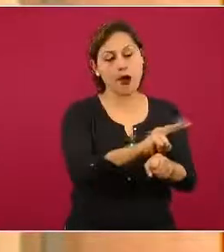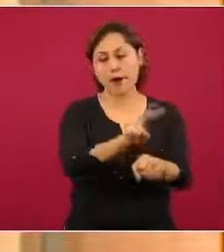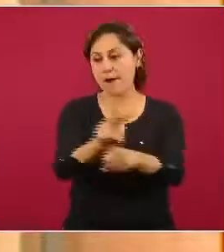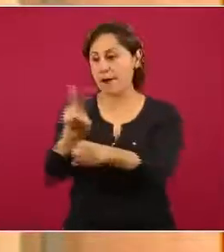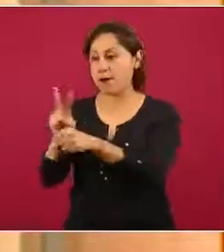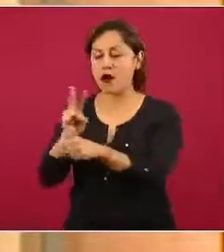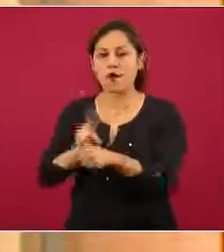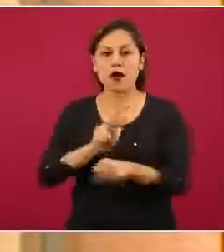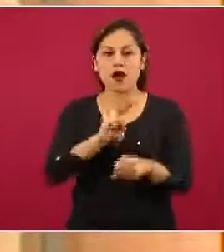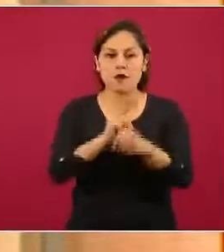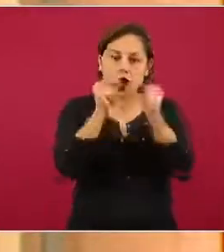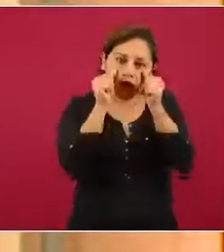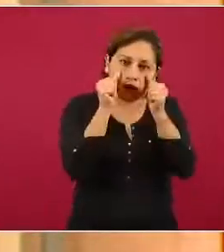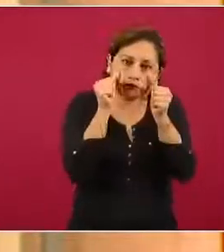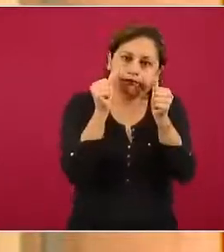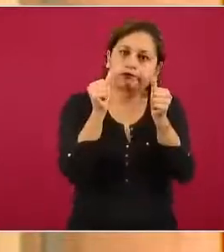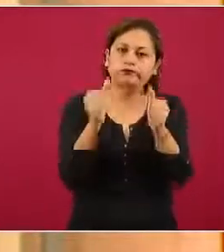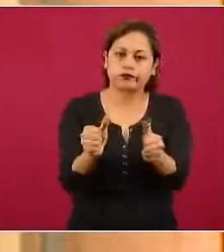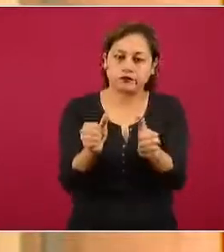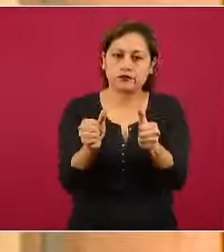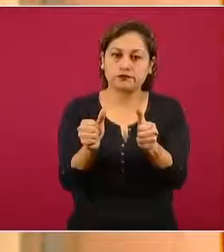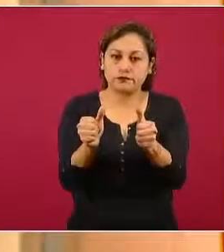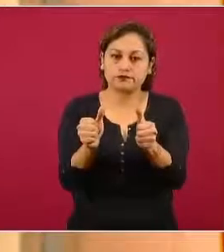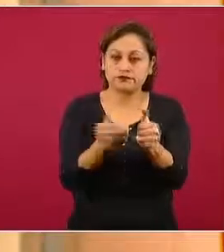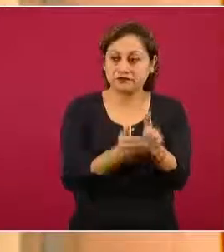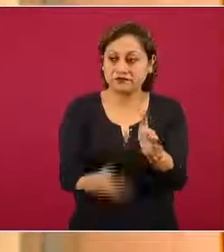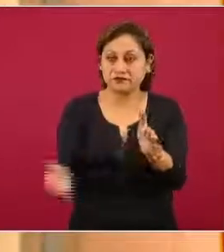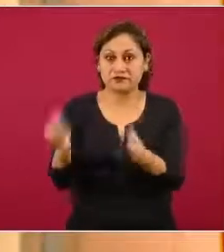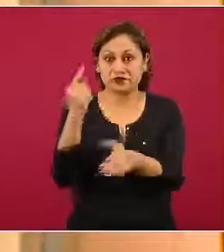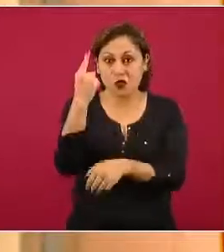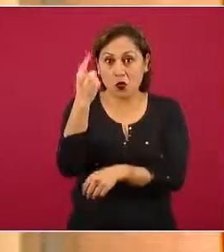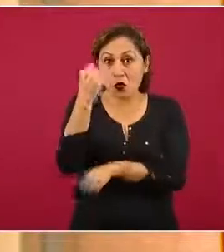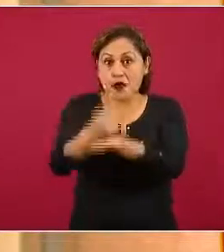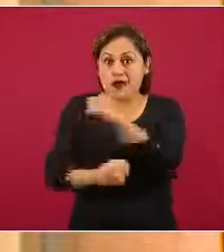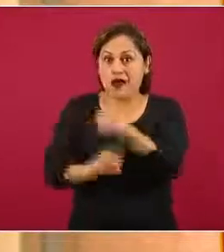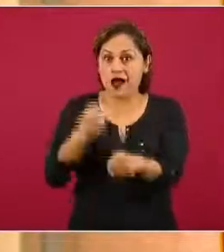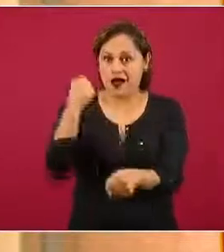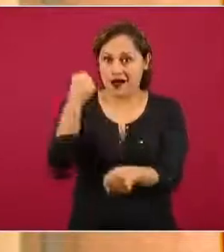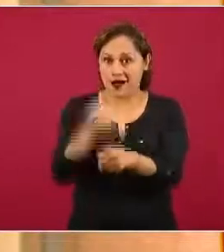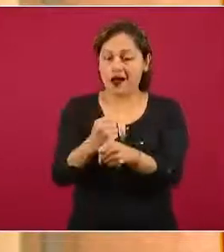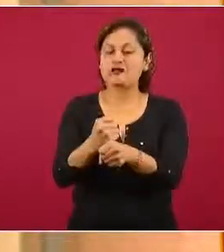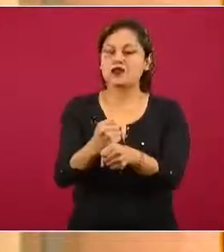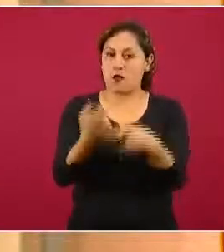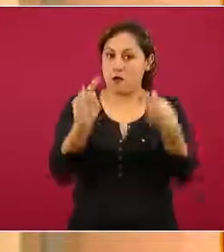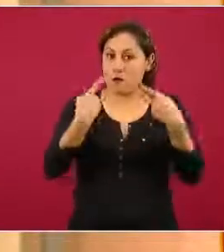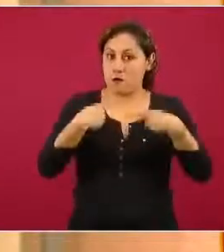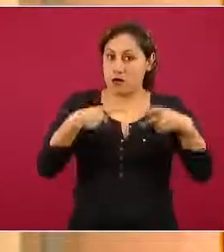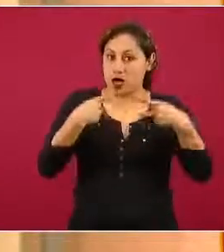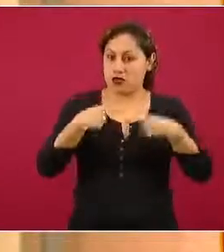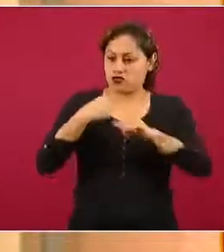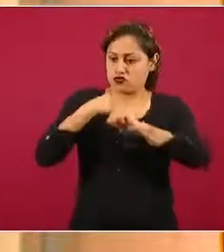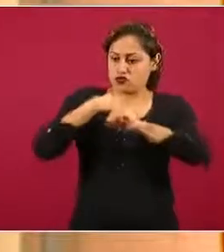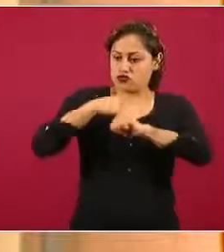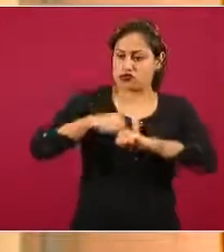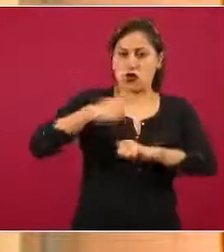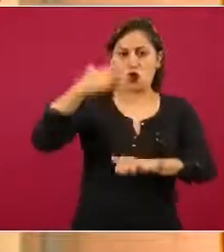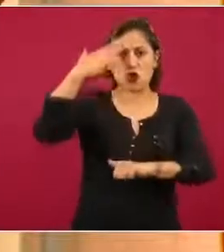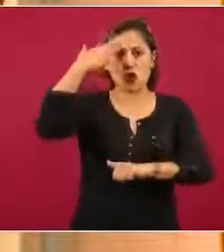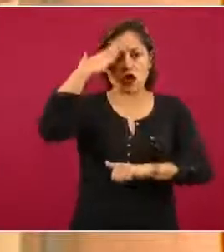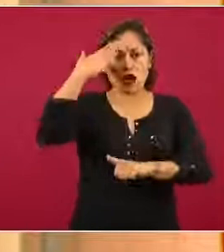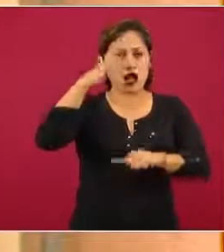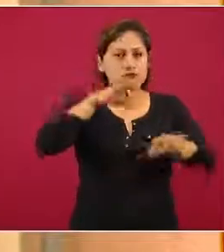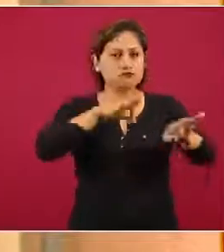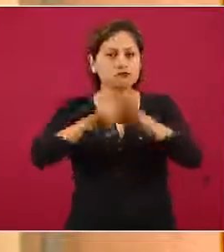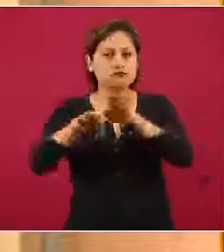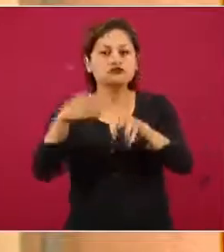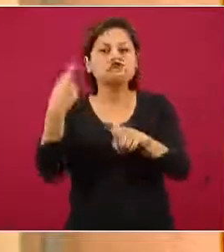atendiendo la misma, un año en el que, por supuesto, quienes están al frente en los hospitales son